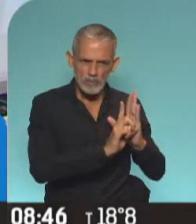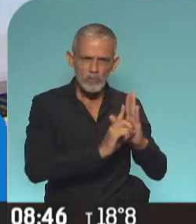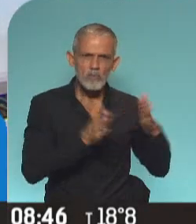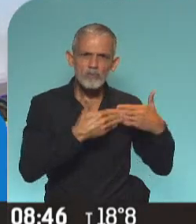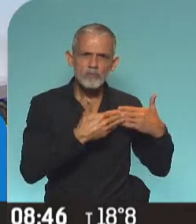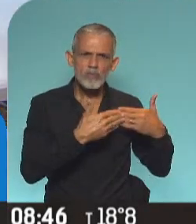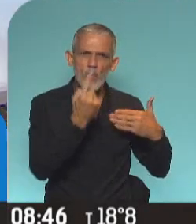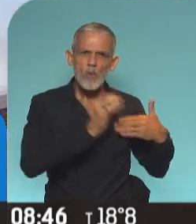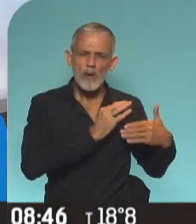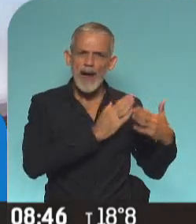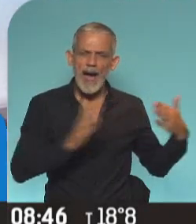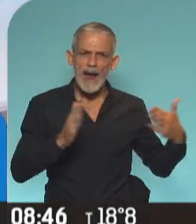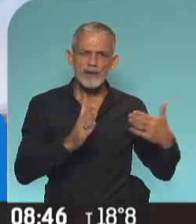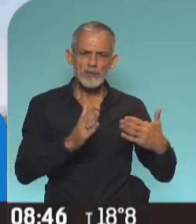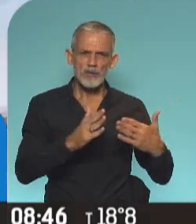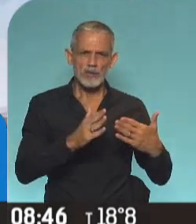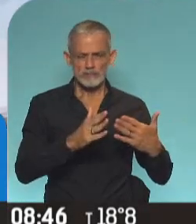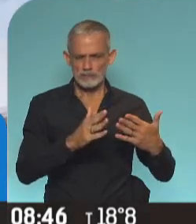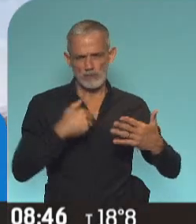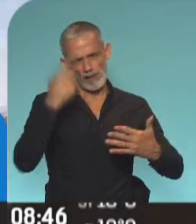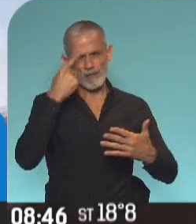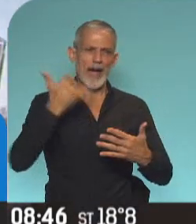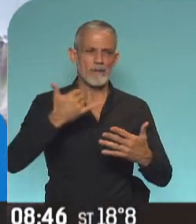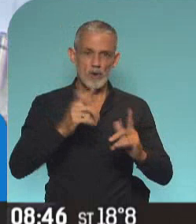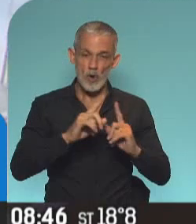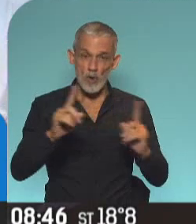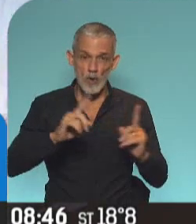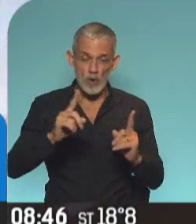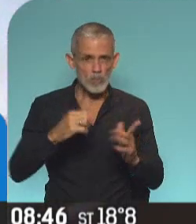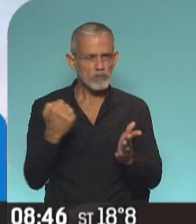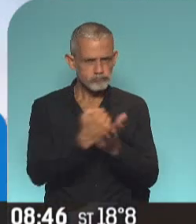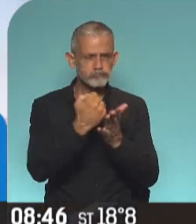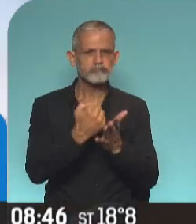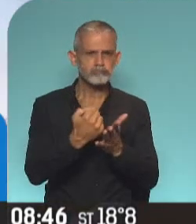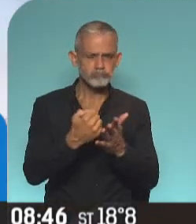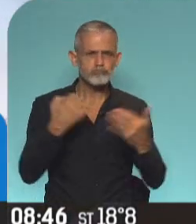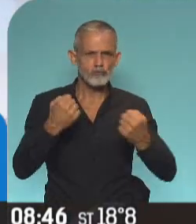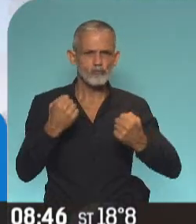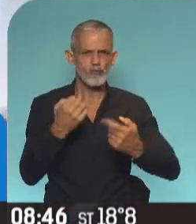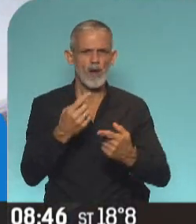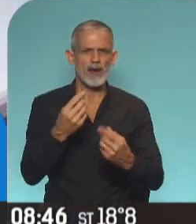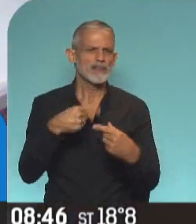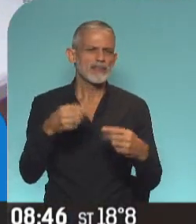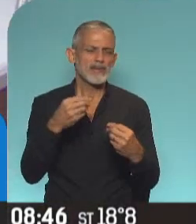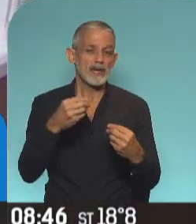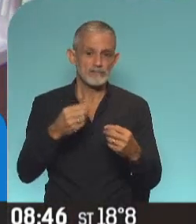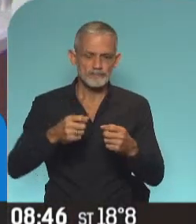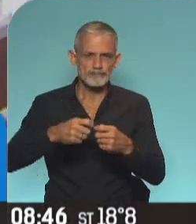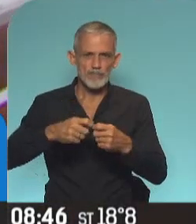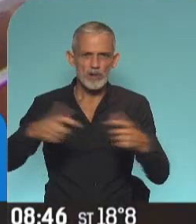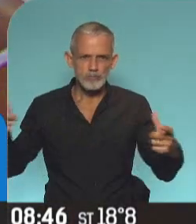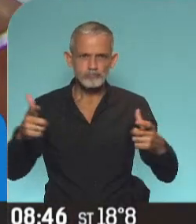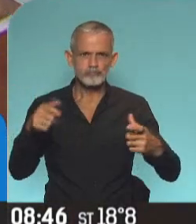cree que eso es un acto menor es una no realmente el impacto ha sido notorio en lo que hace al crecimiento de tumores